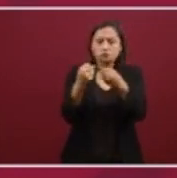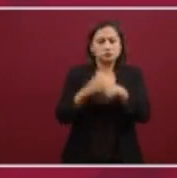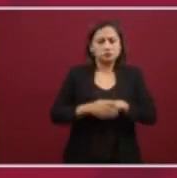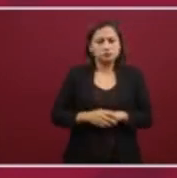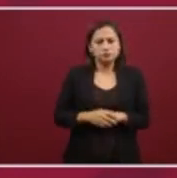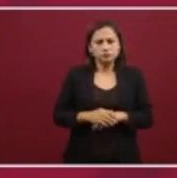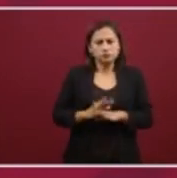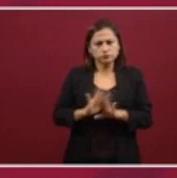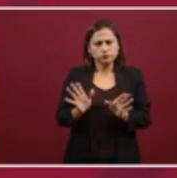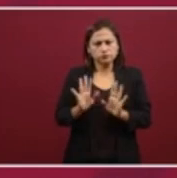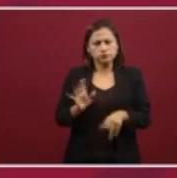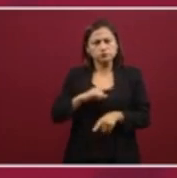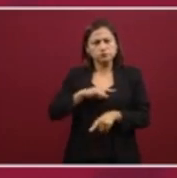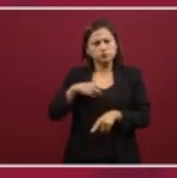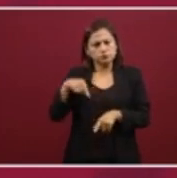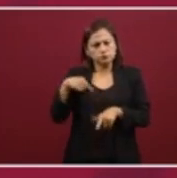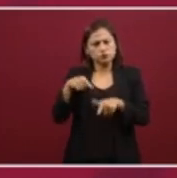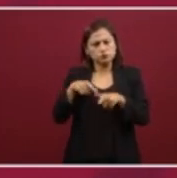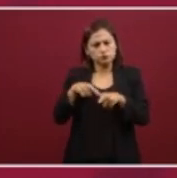Seguimos